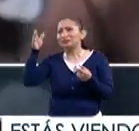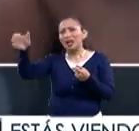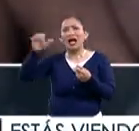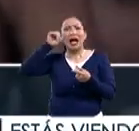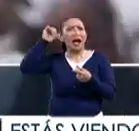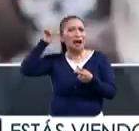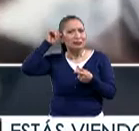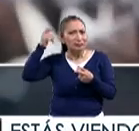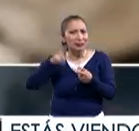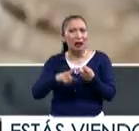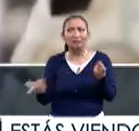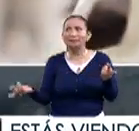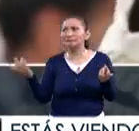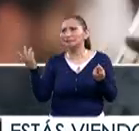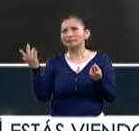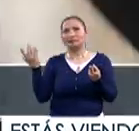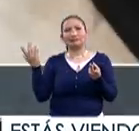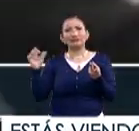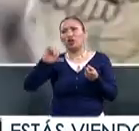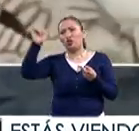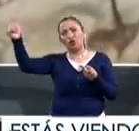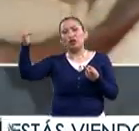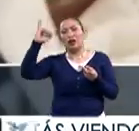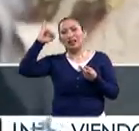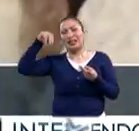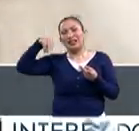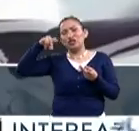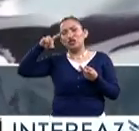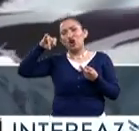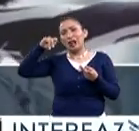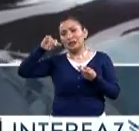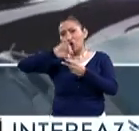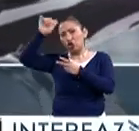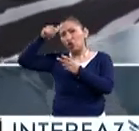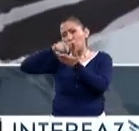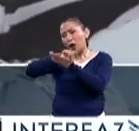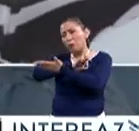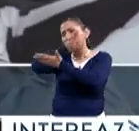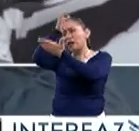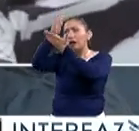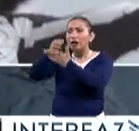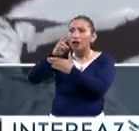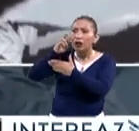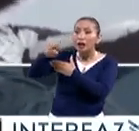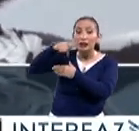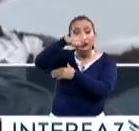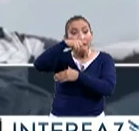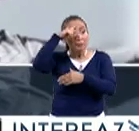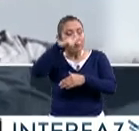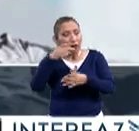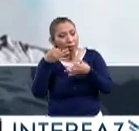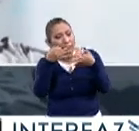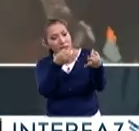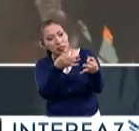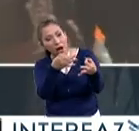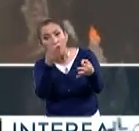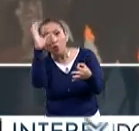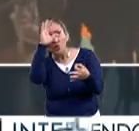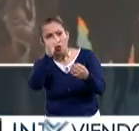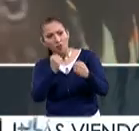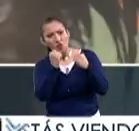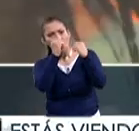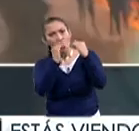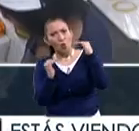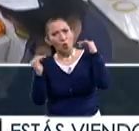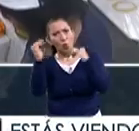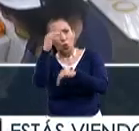a Asia, a Indonesia, a otros lugares. Y también México es una potencia cultural, o